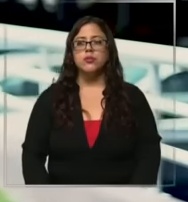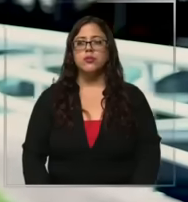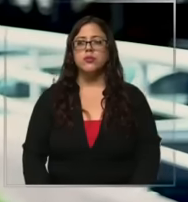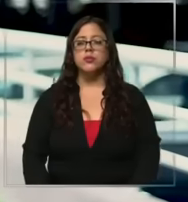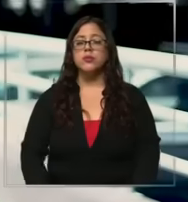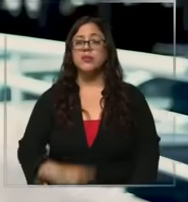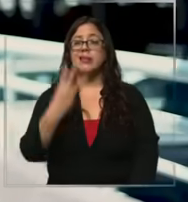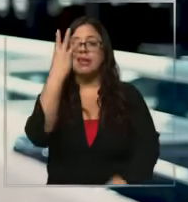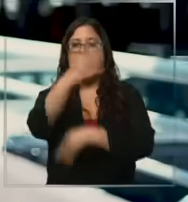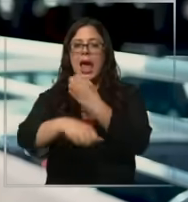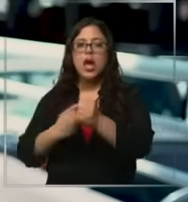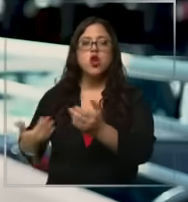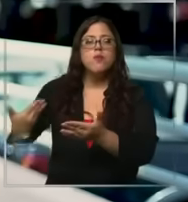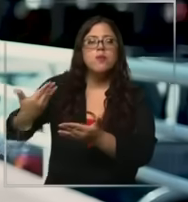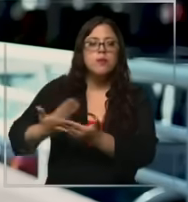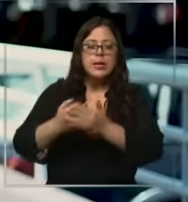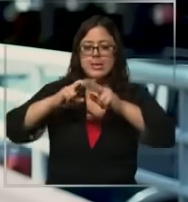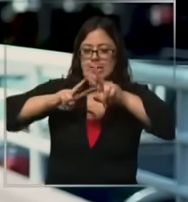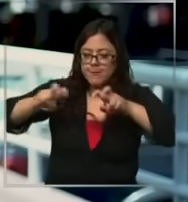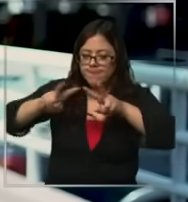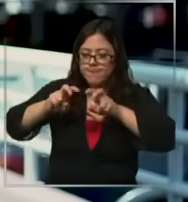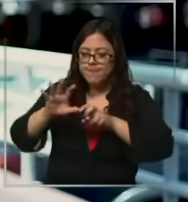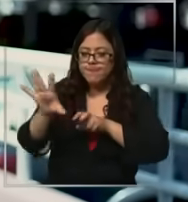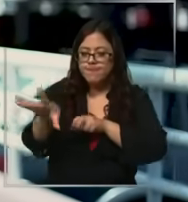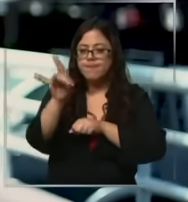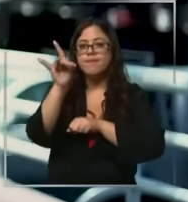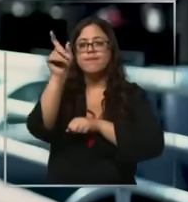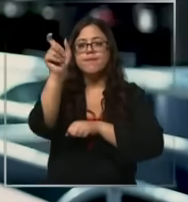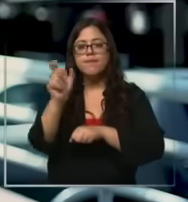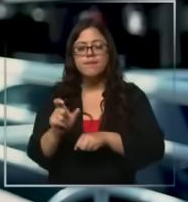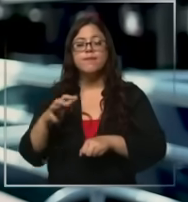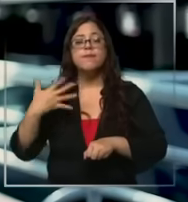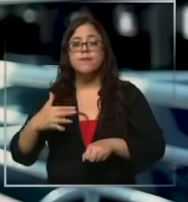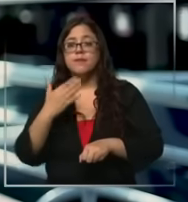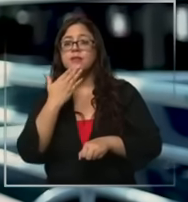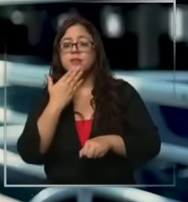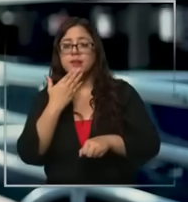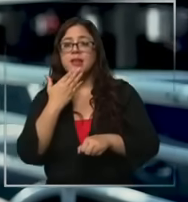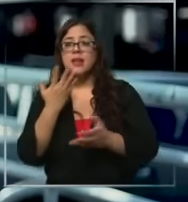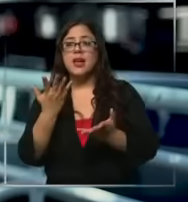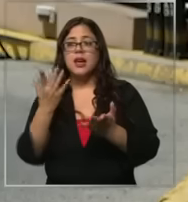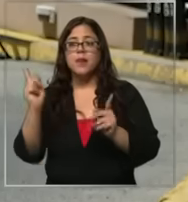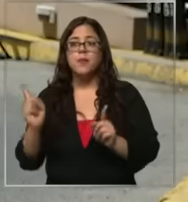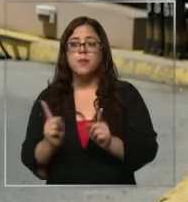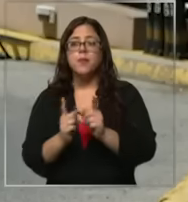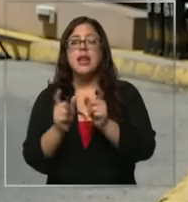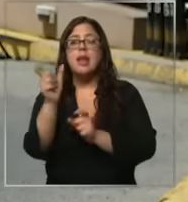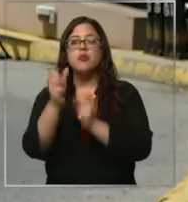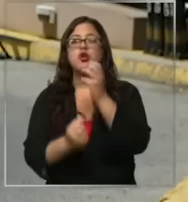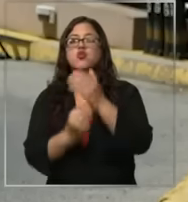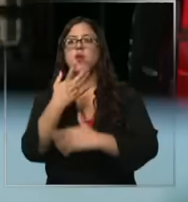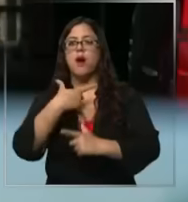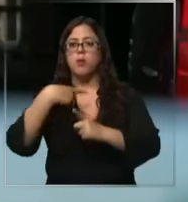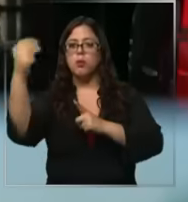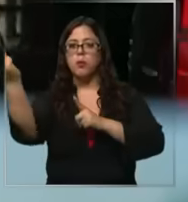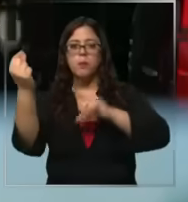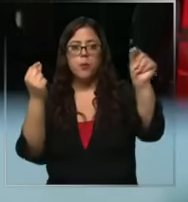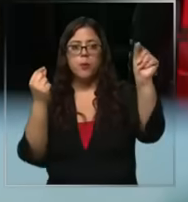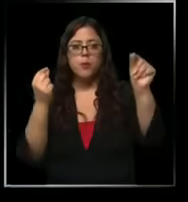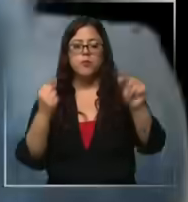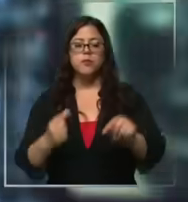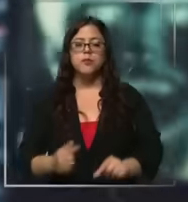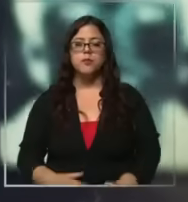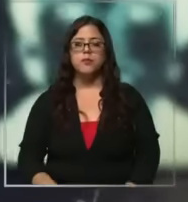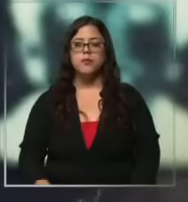Durante 3 años los investigaron hasta que dieron con el hombre clave y su brazo derecho, los nuevos prófugos.